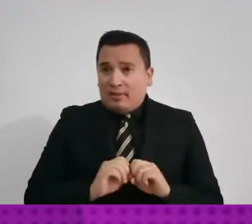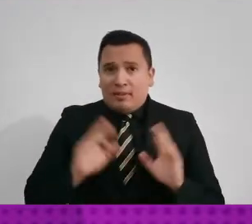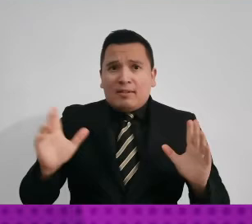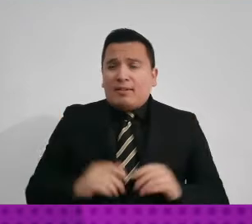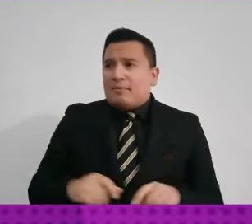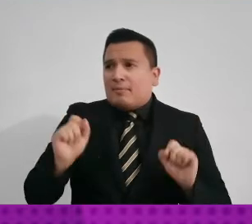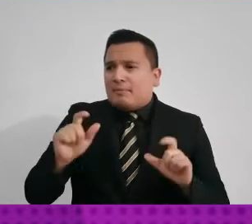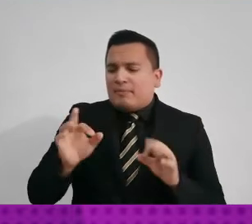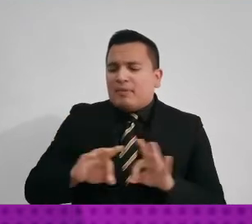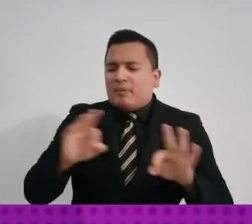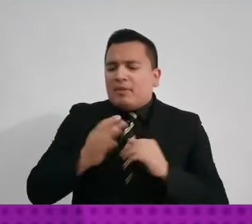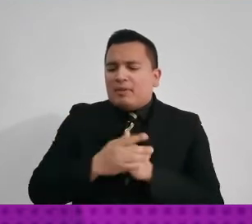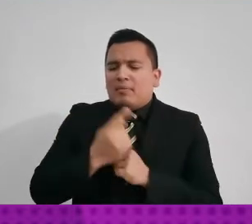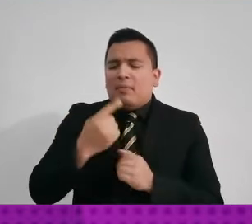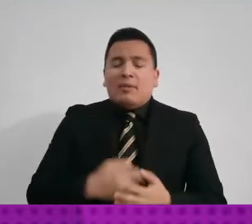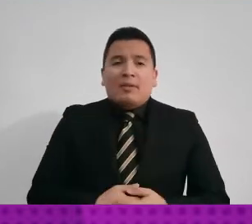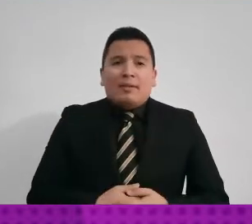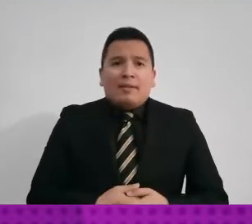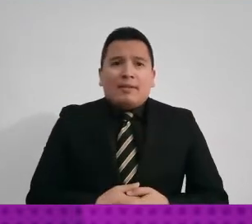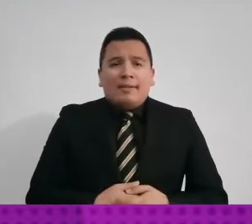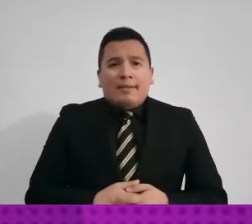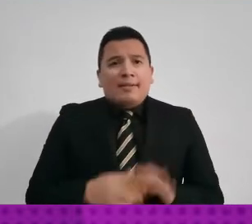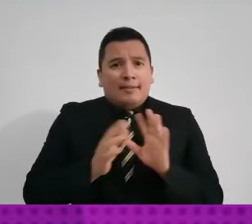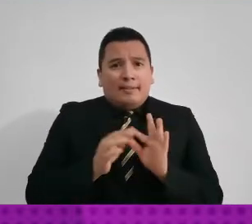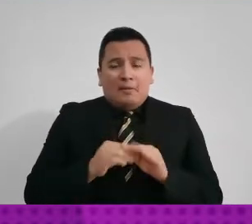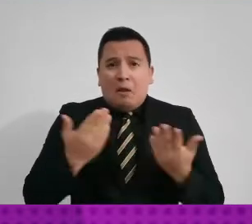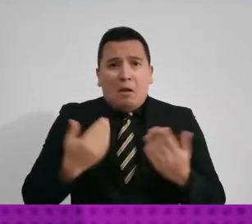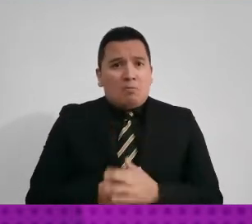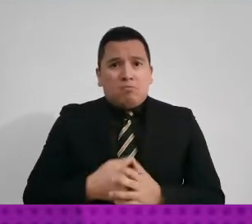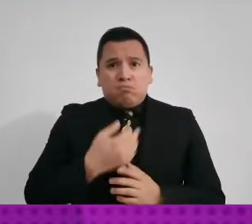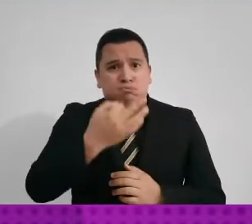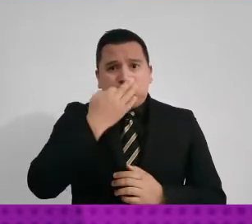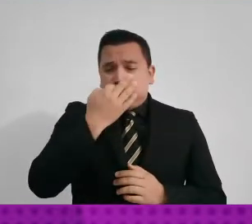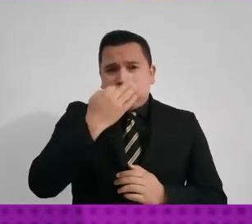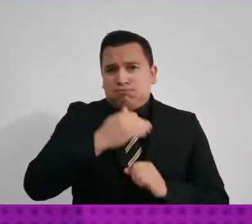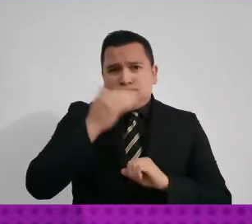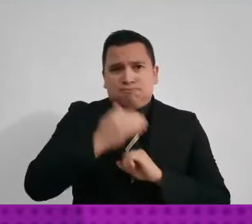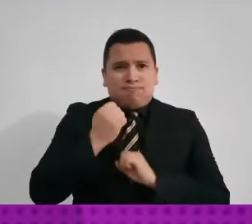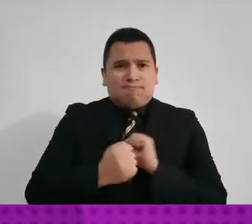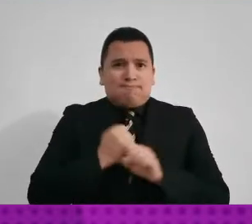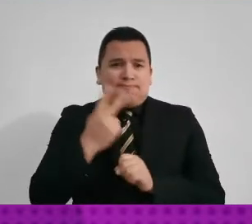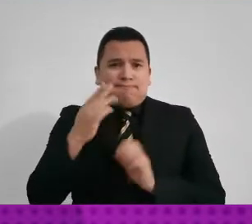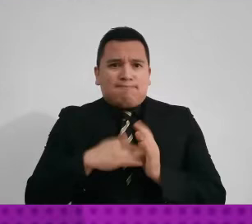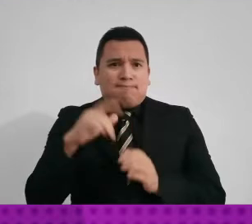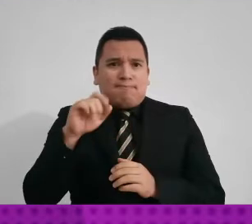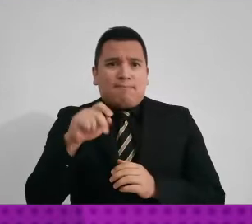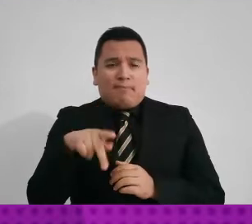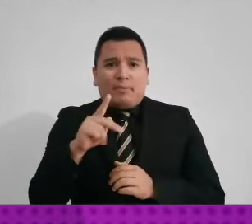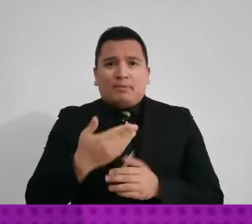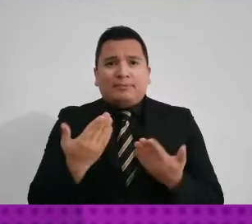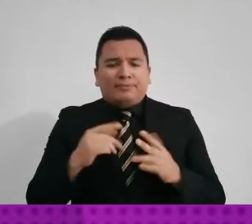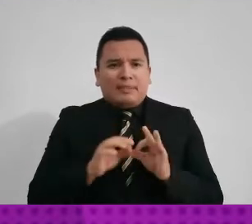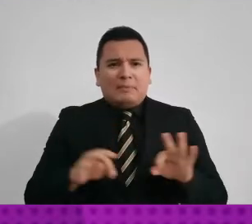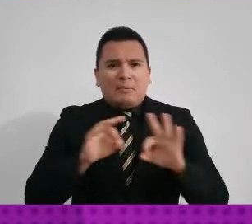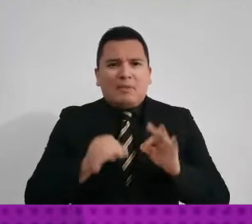que sí, y sobre todo también importante es que mencionar que son los últimos días prácticamente de este 2020, pero